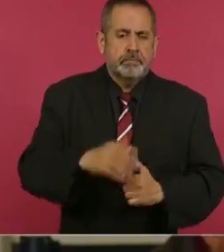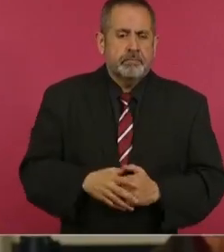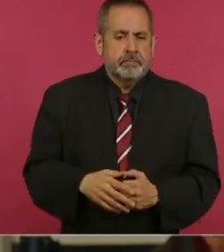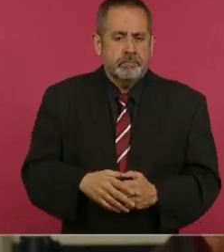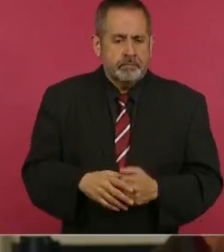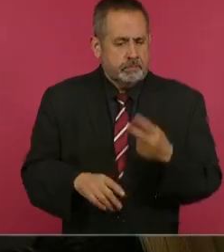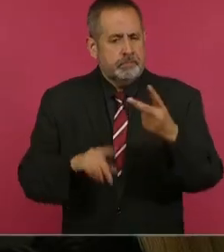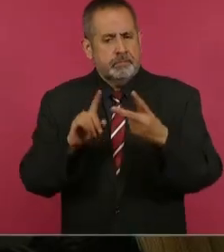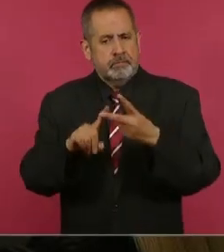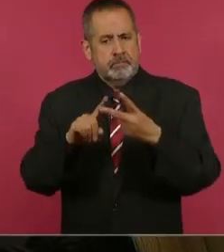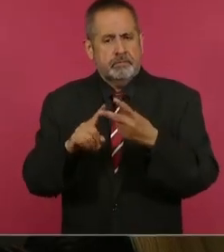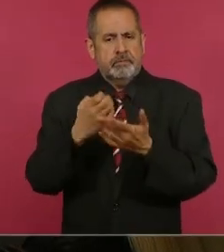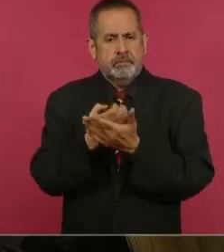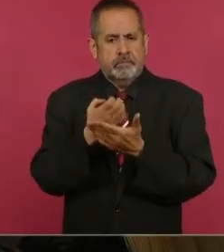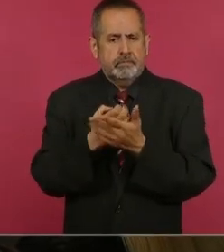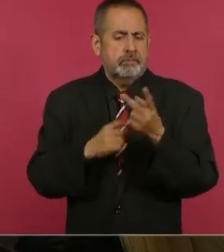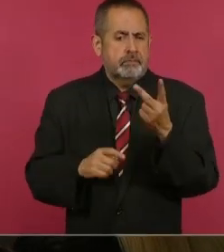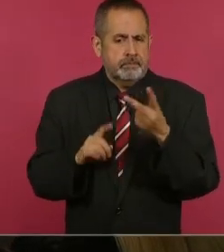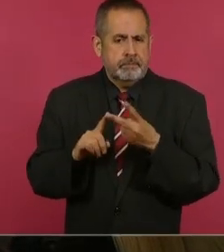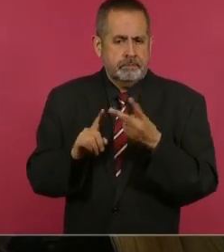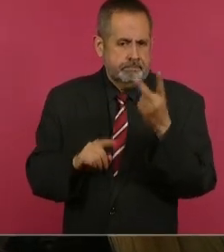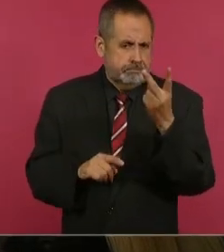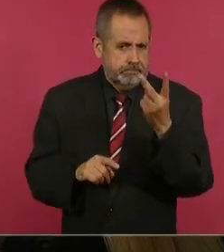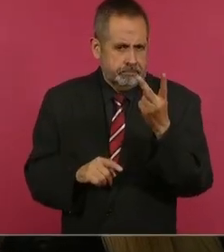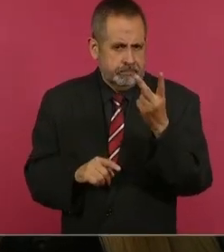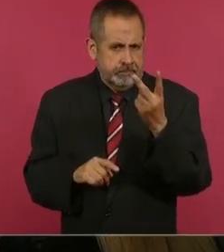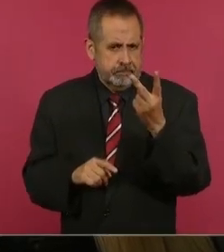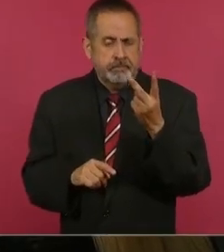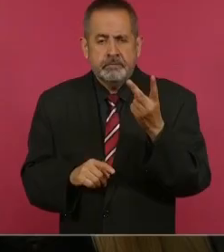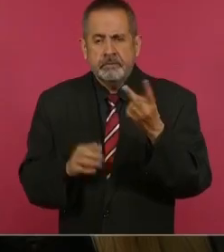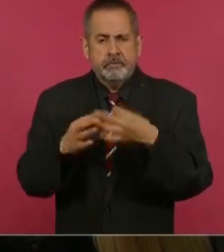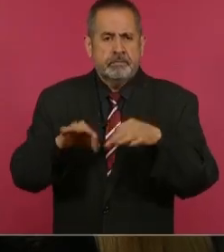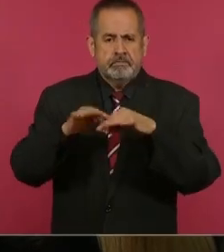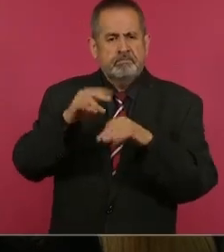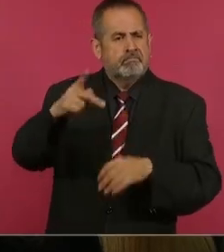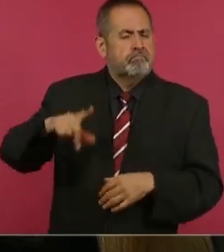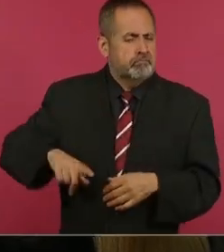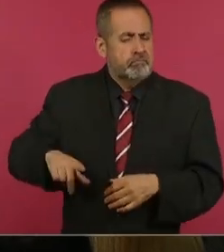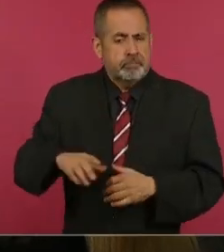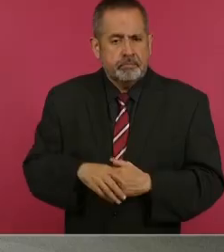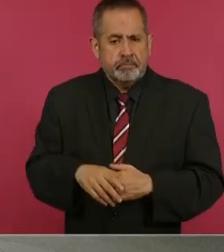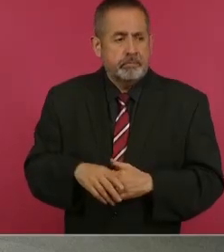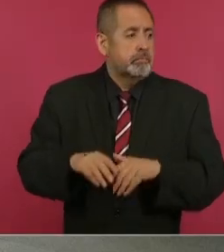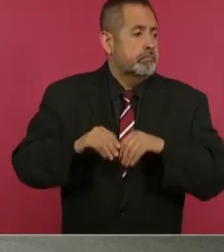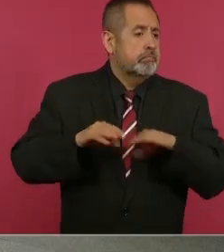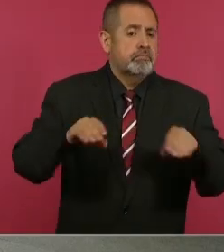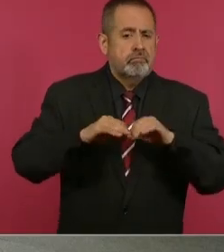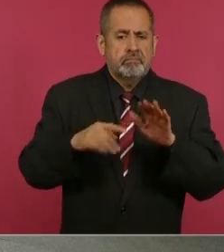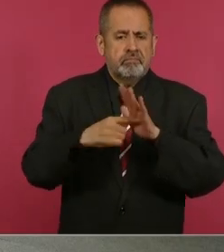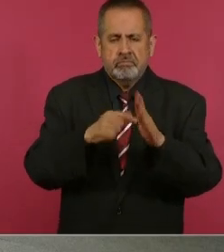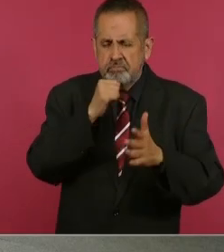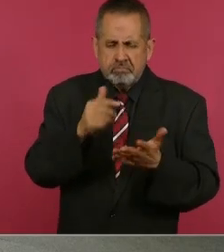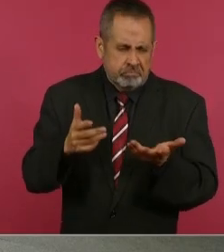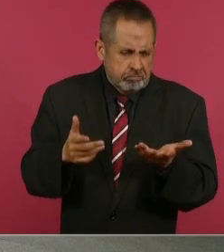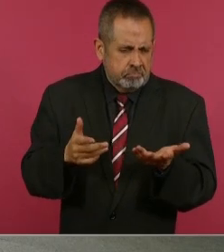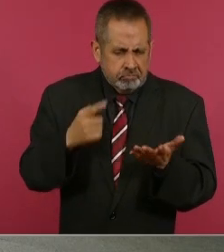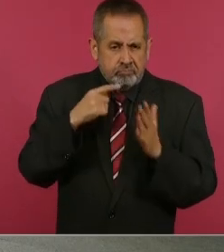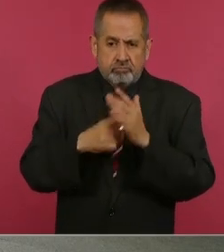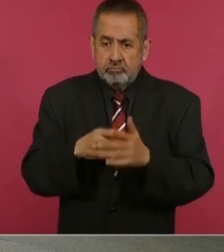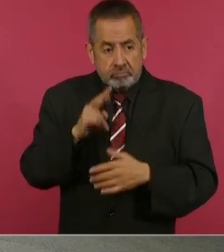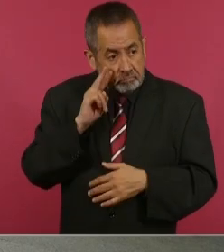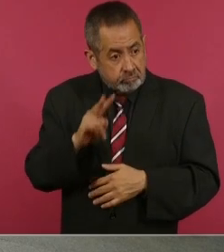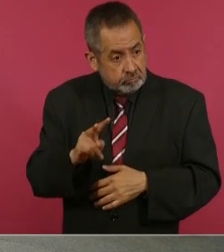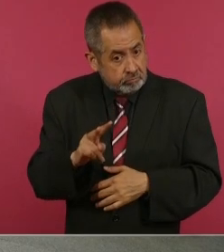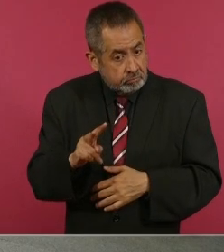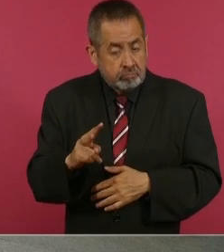tema económico es una parte muy significativa de su gobierno. Mire, datos que nunca se dan a conocer, vimos con atención el